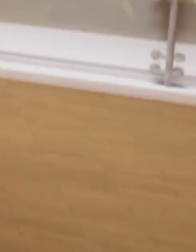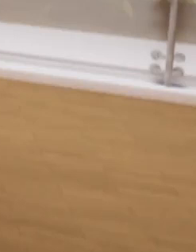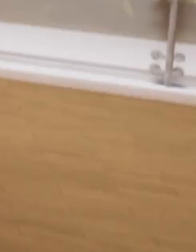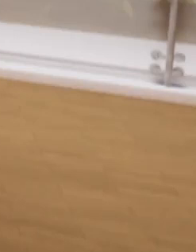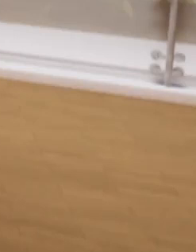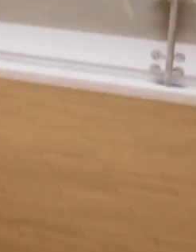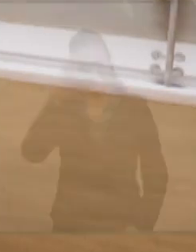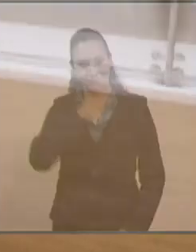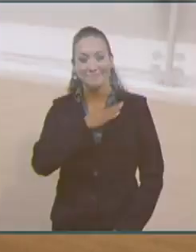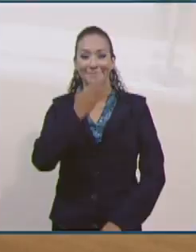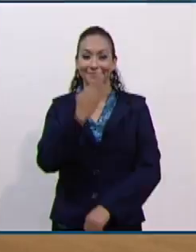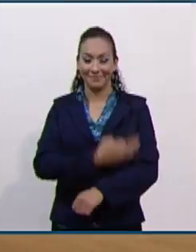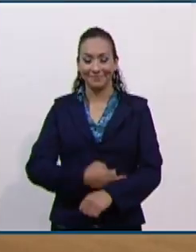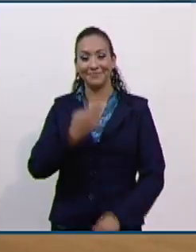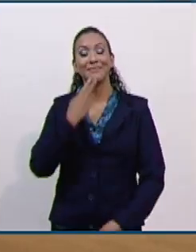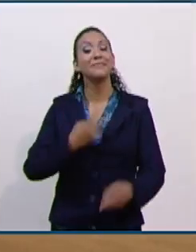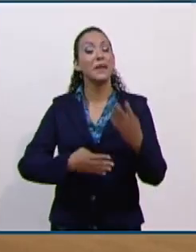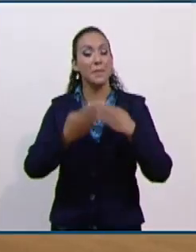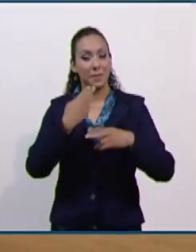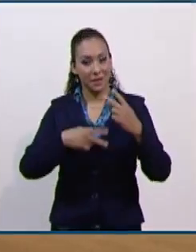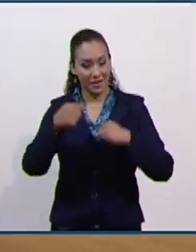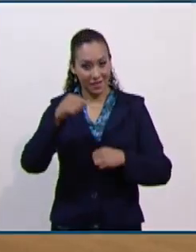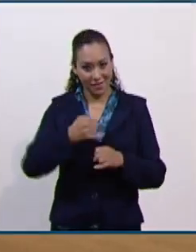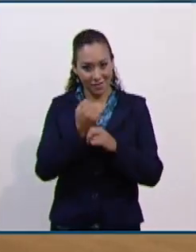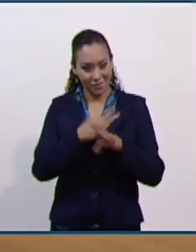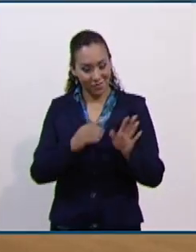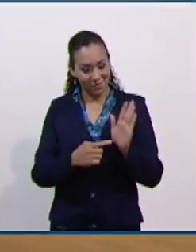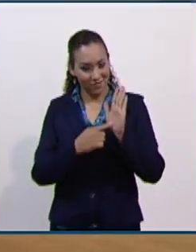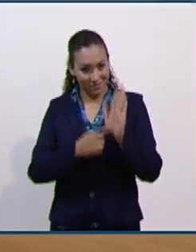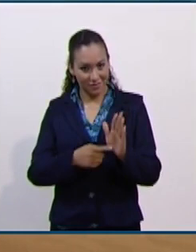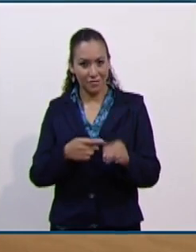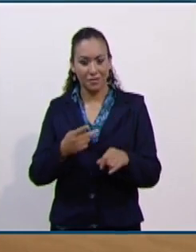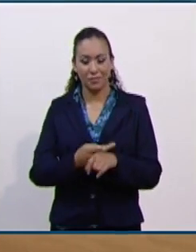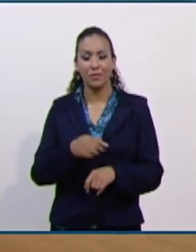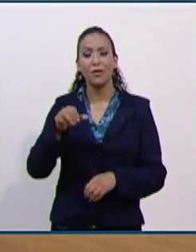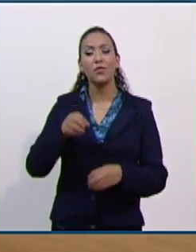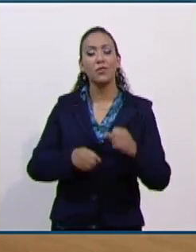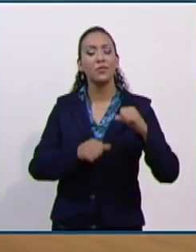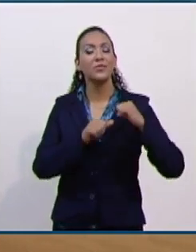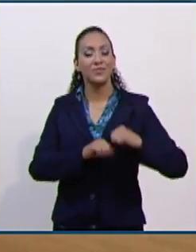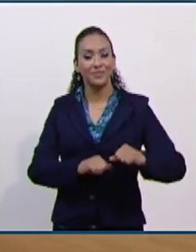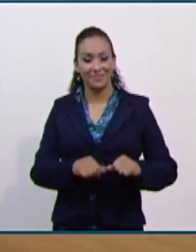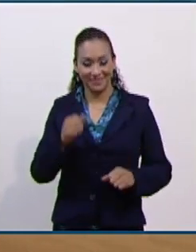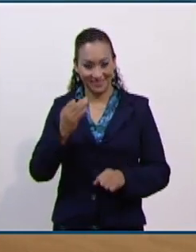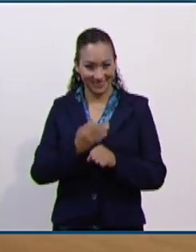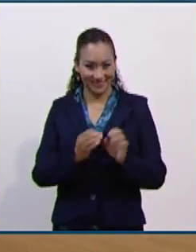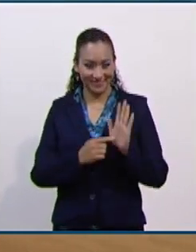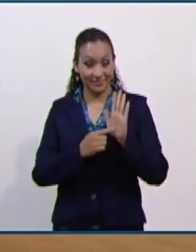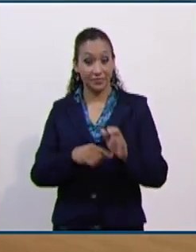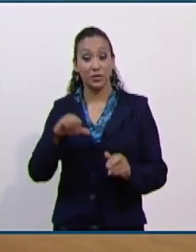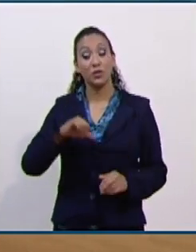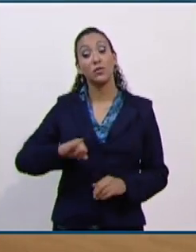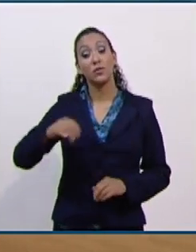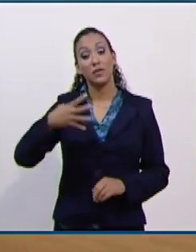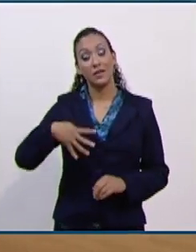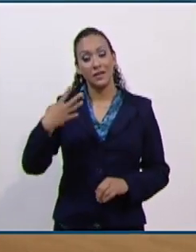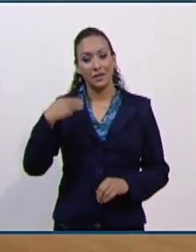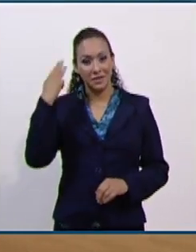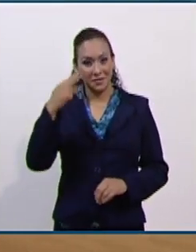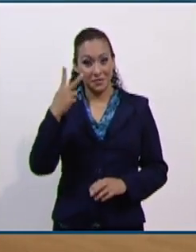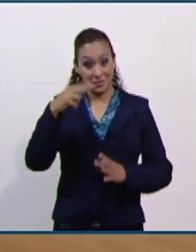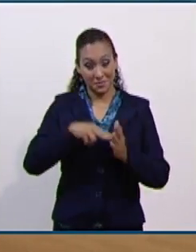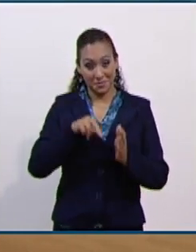Muy buenas tardes, bienvenidos a este corte informativo con la información más reciente del Poder Judicial de la Federación, hoy jueves 14 de marzo